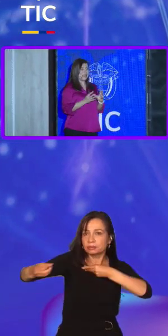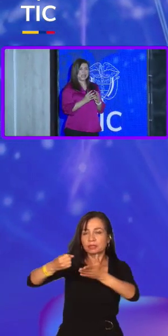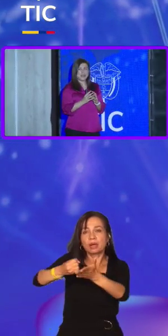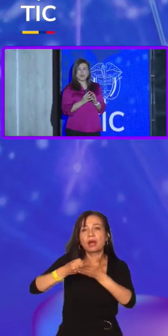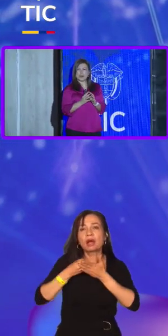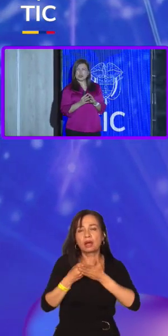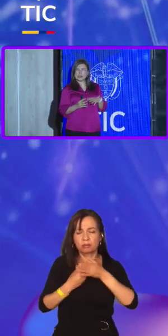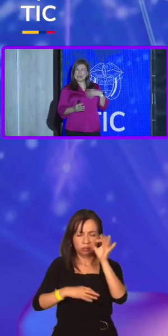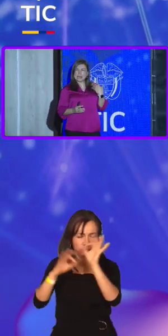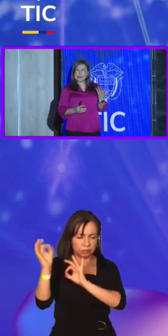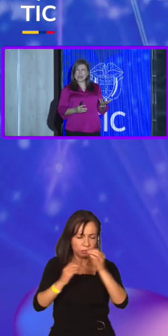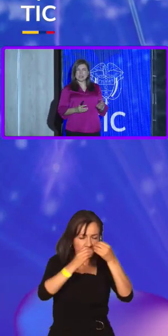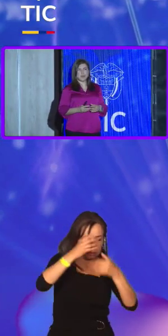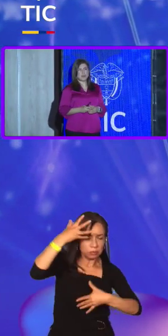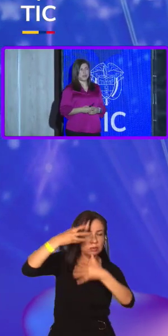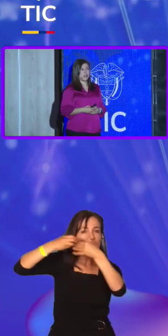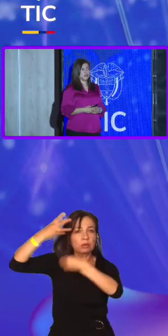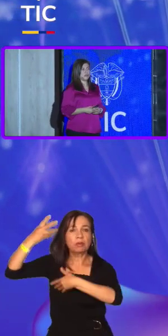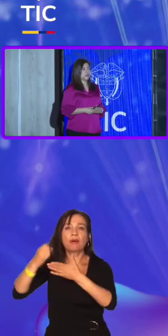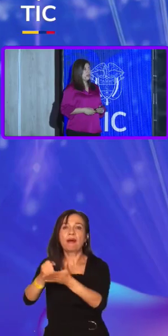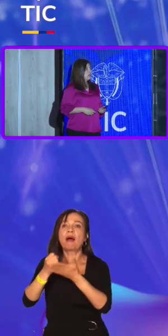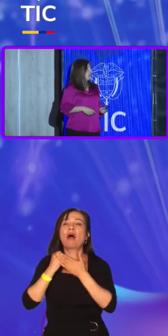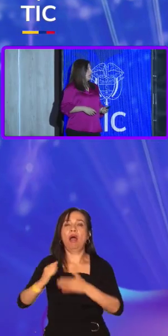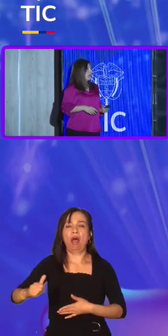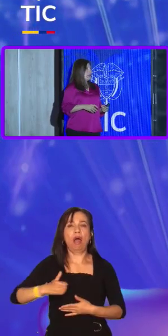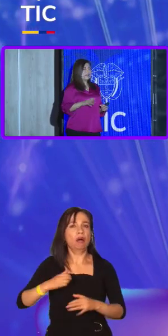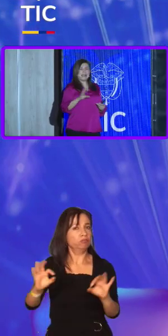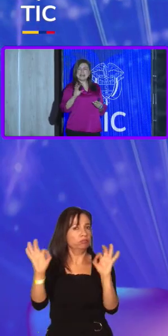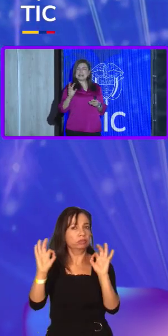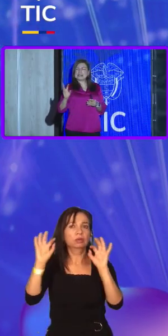datos de manera que podamos obtener el máximo provecho?